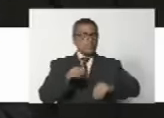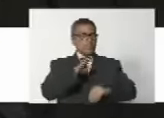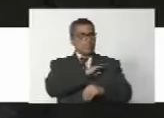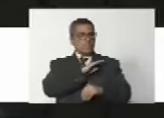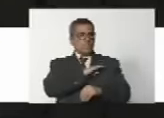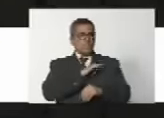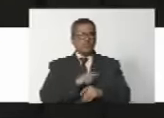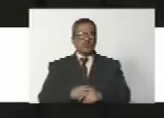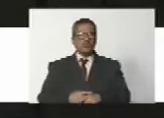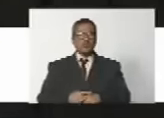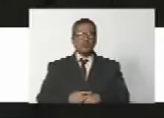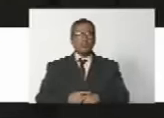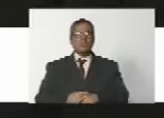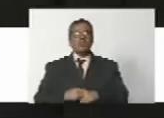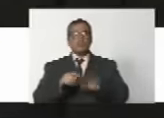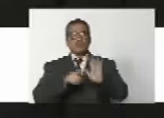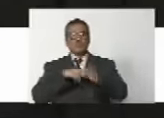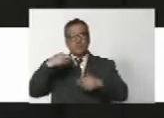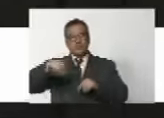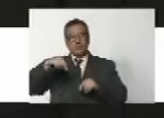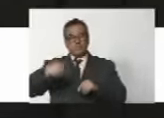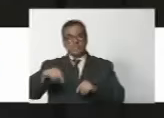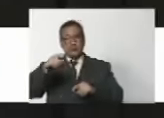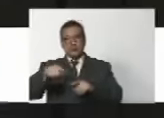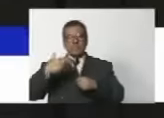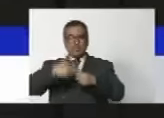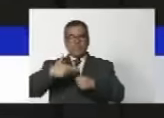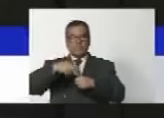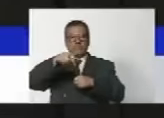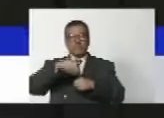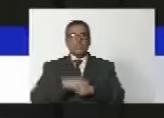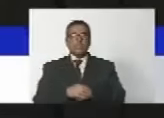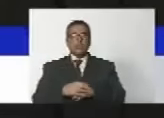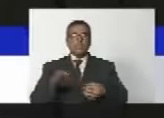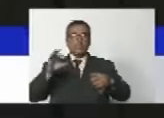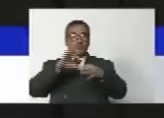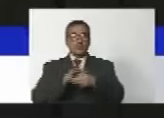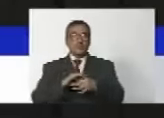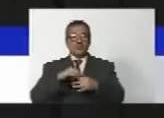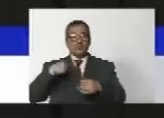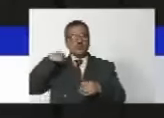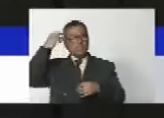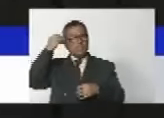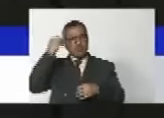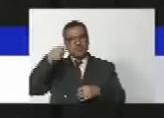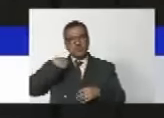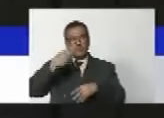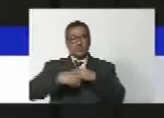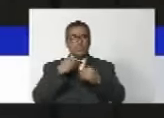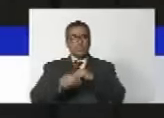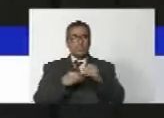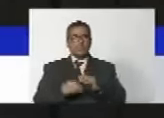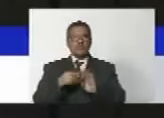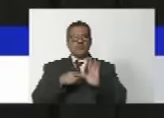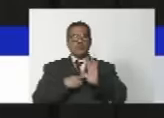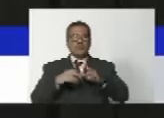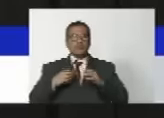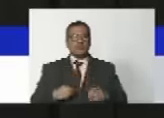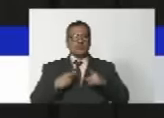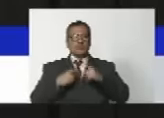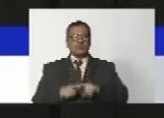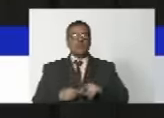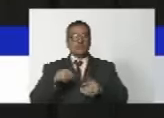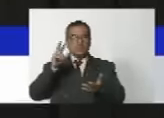derecho a sus bienes naturales, como lo es el petróleo, se asocia con quien considera que lo debe hacer, como lo es en el presente caso,